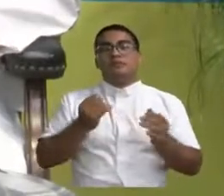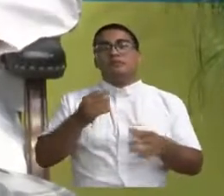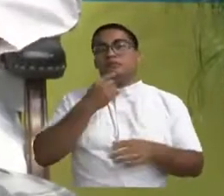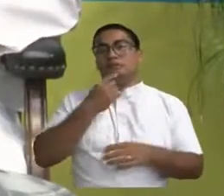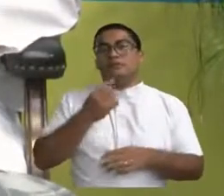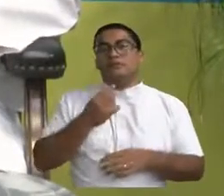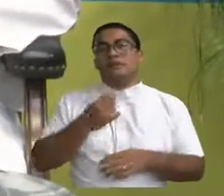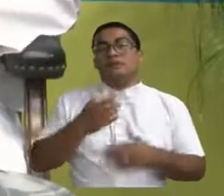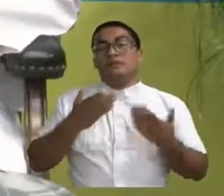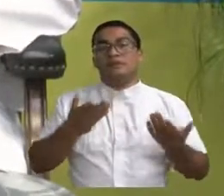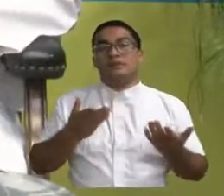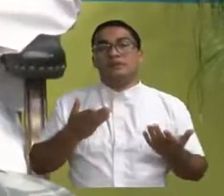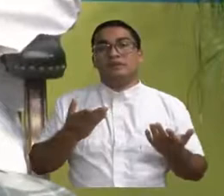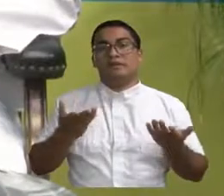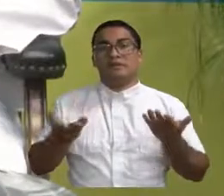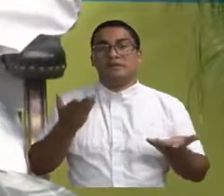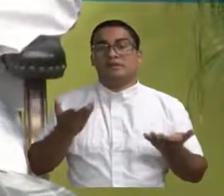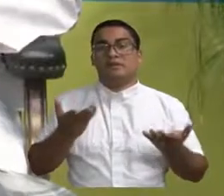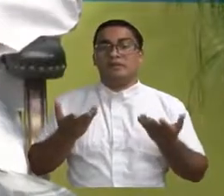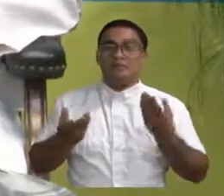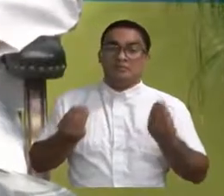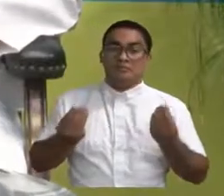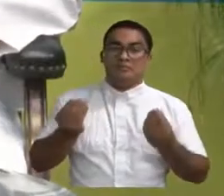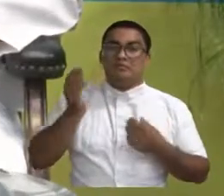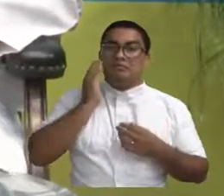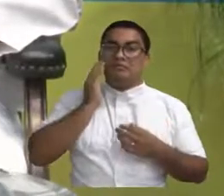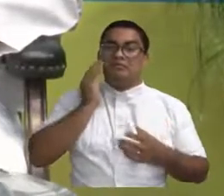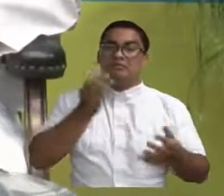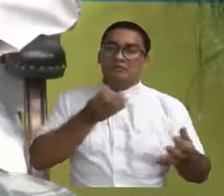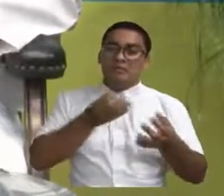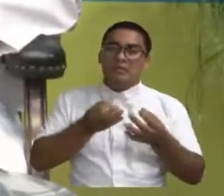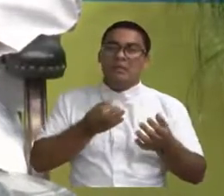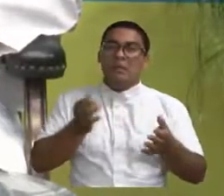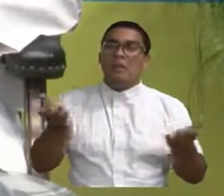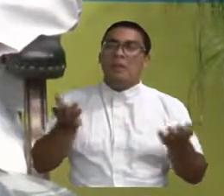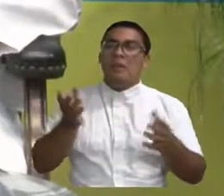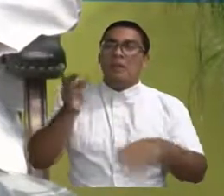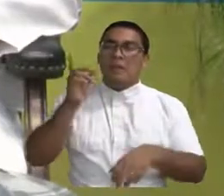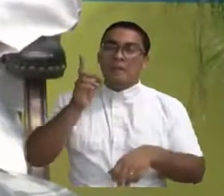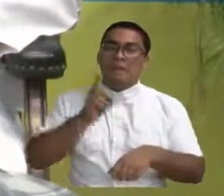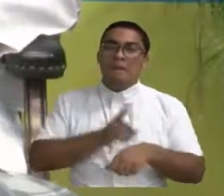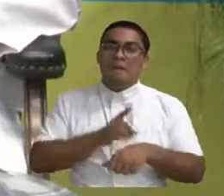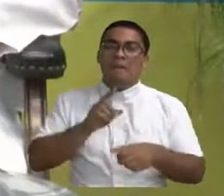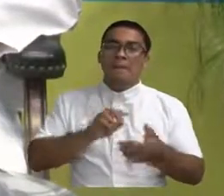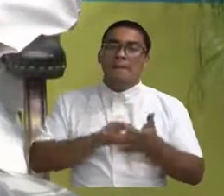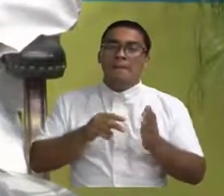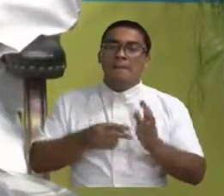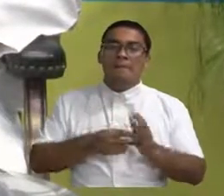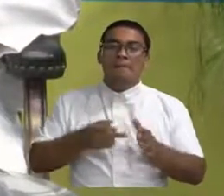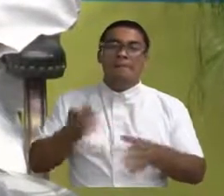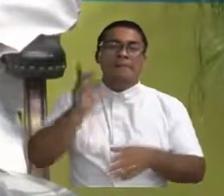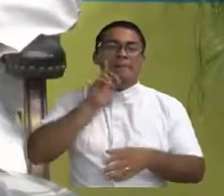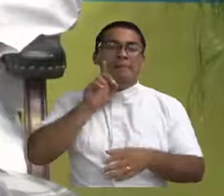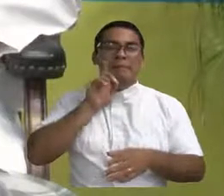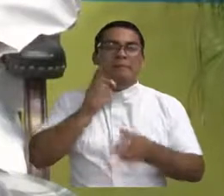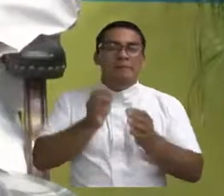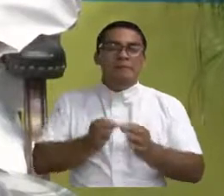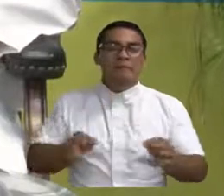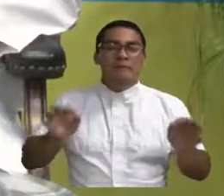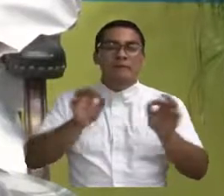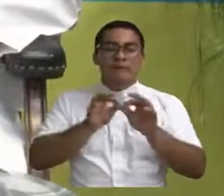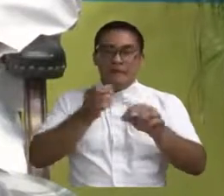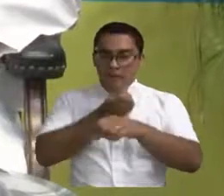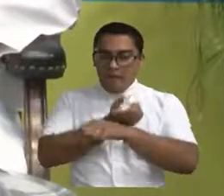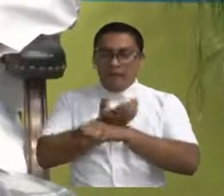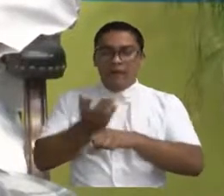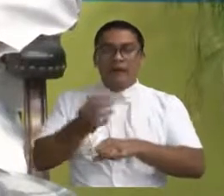sensación. Entonces eso causa temor a las mamás, pero hay que explicarles como médico y quitarle ese tabú. Y lo más recomendable es